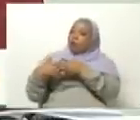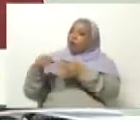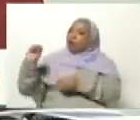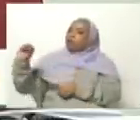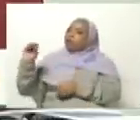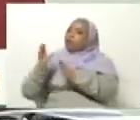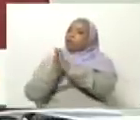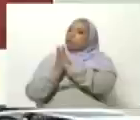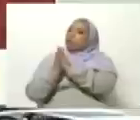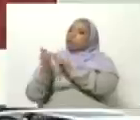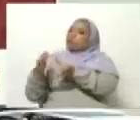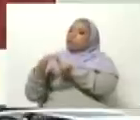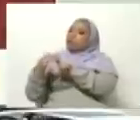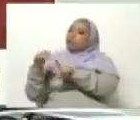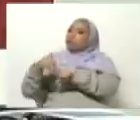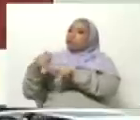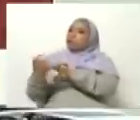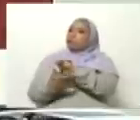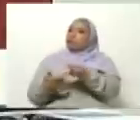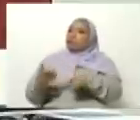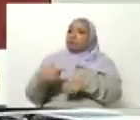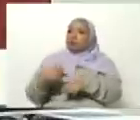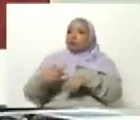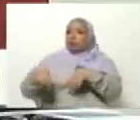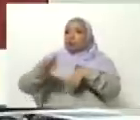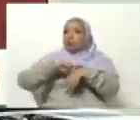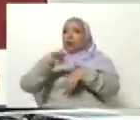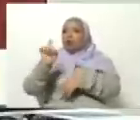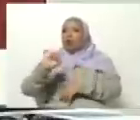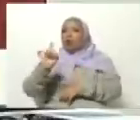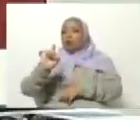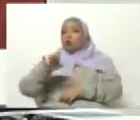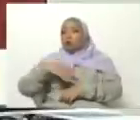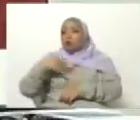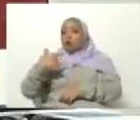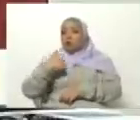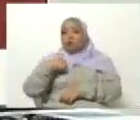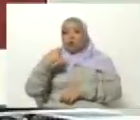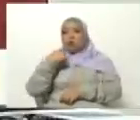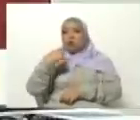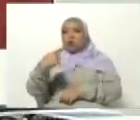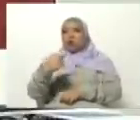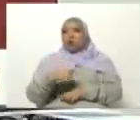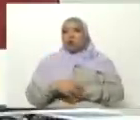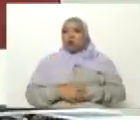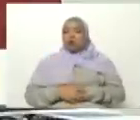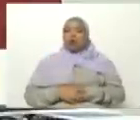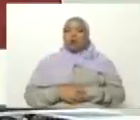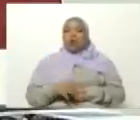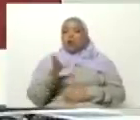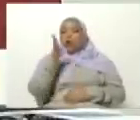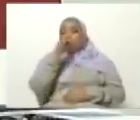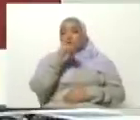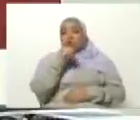pone pequeñita, le dice, no, yo no he pedido invasión. No sé de dónde sacaron eso. Pues son irresponsables.